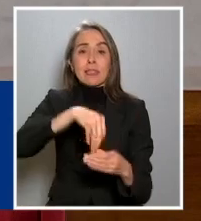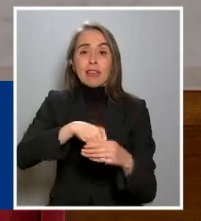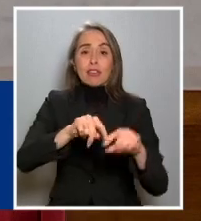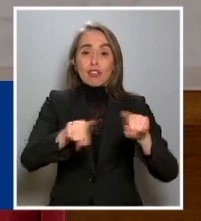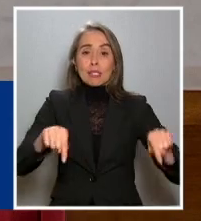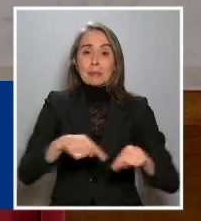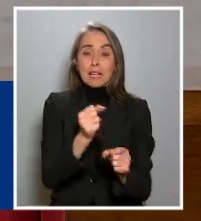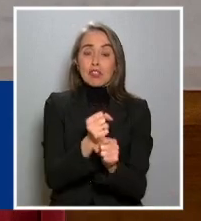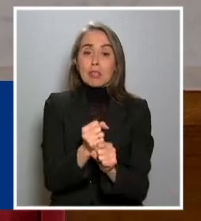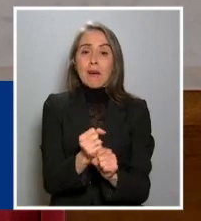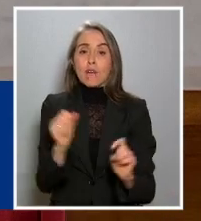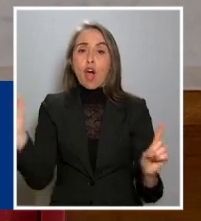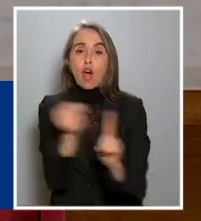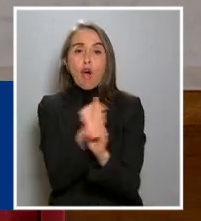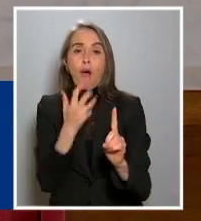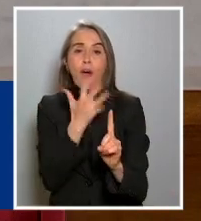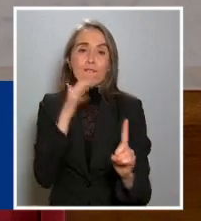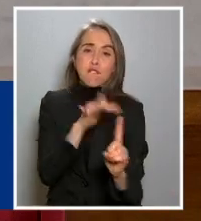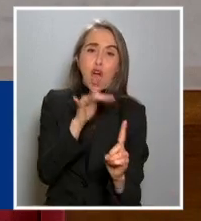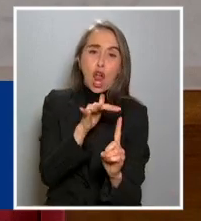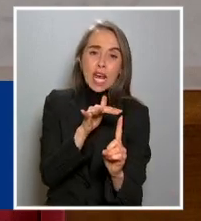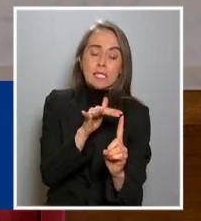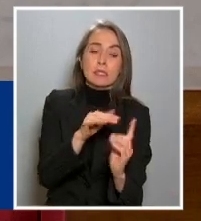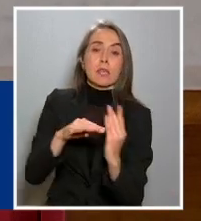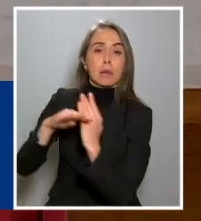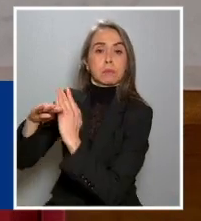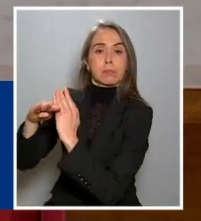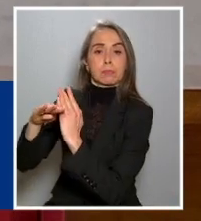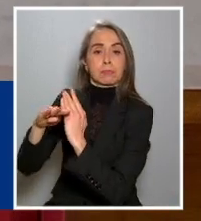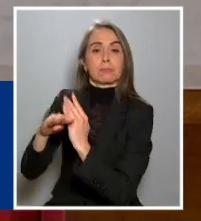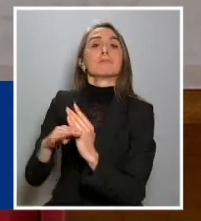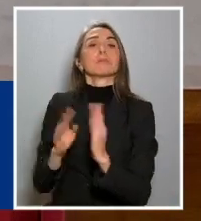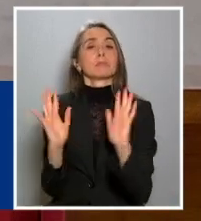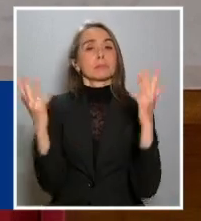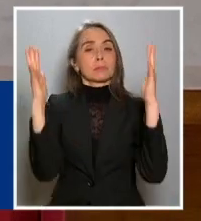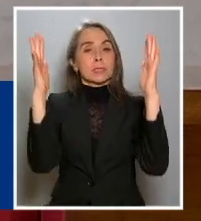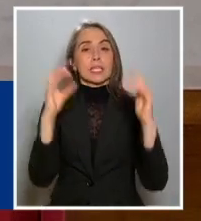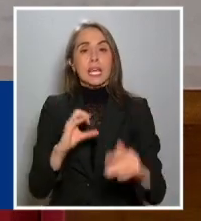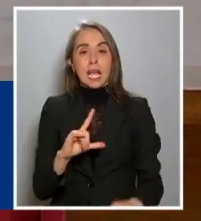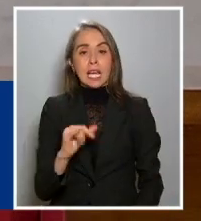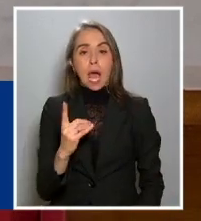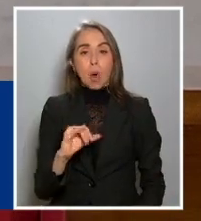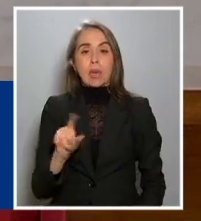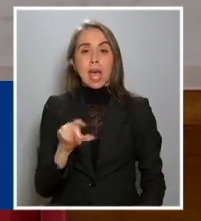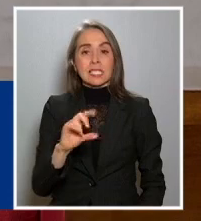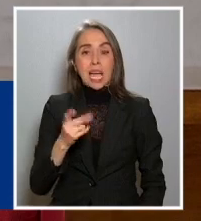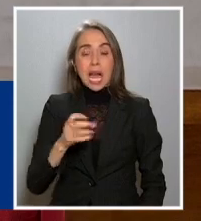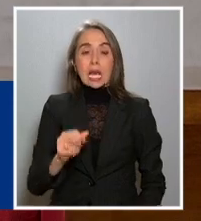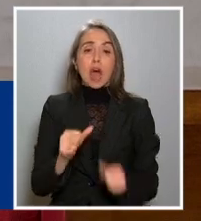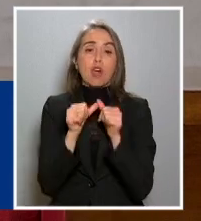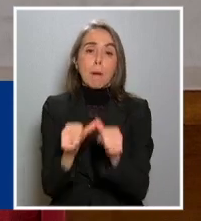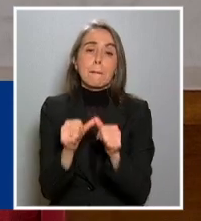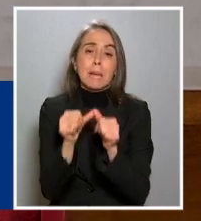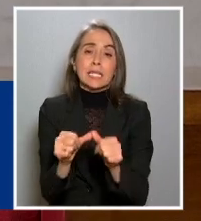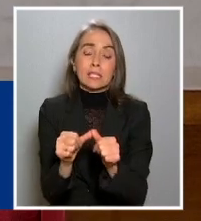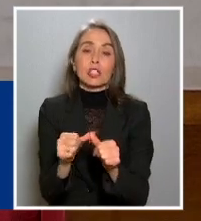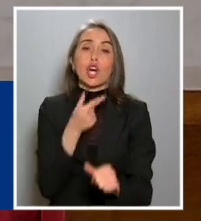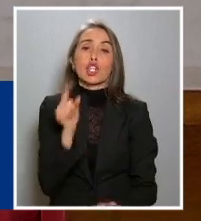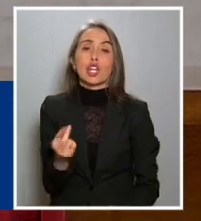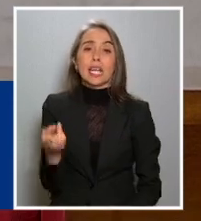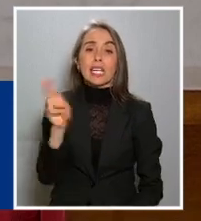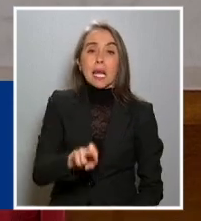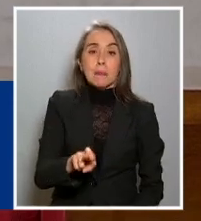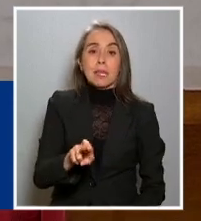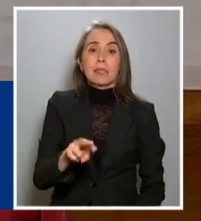trabajo. Quiero reconocer en esto la persistencia de Claudia Salgado, quien para que no volvieran a